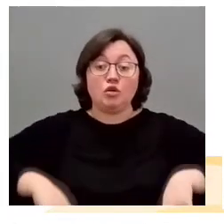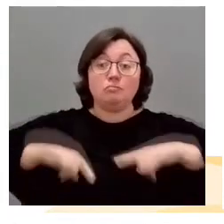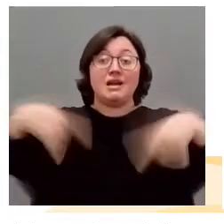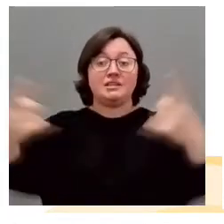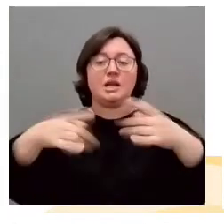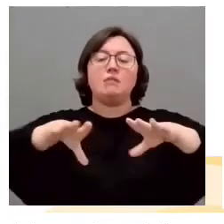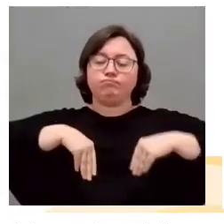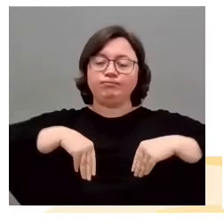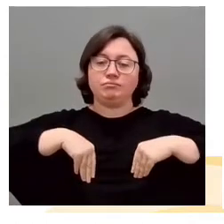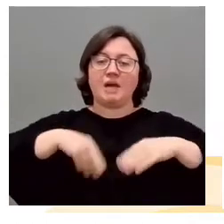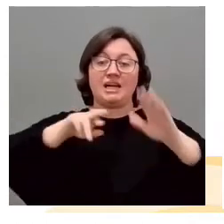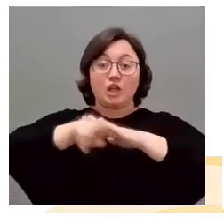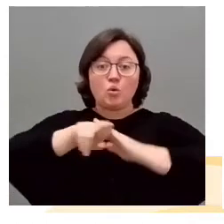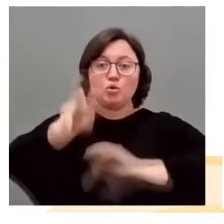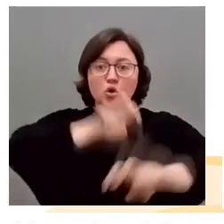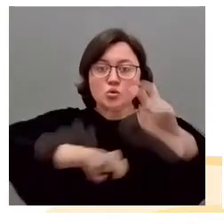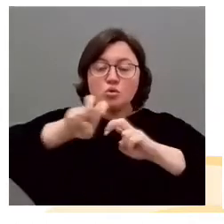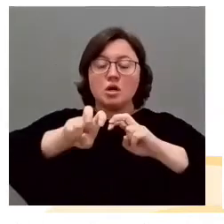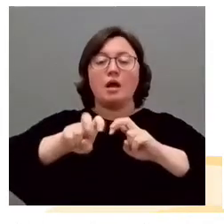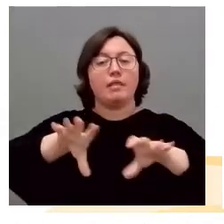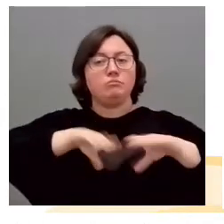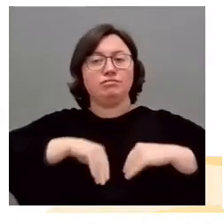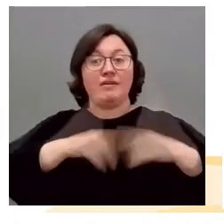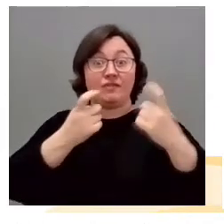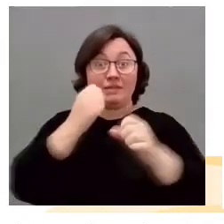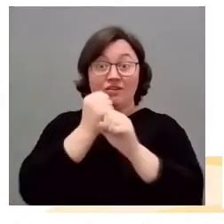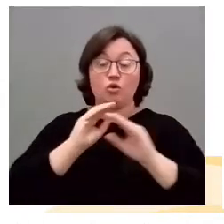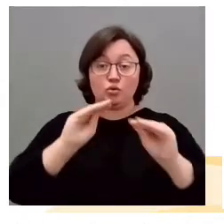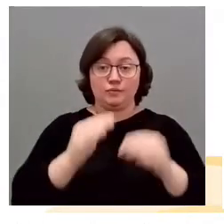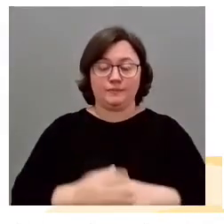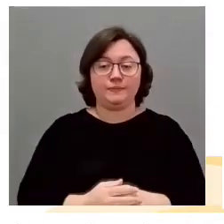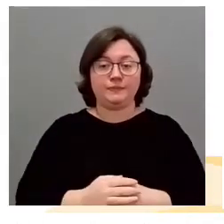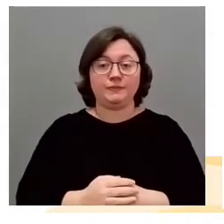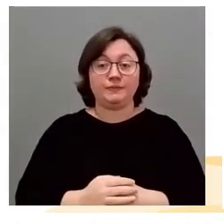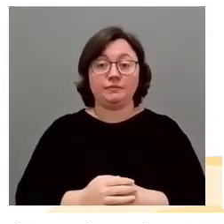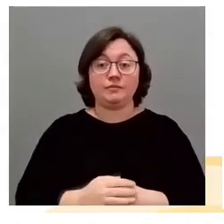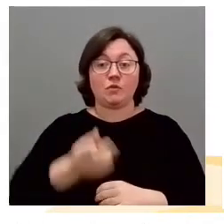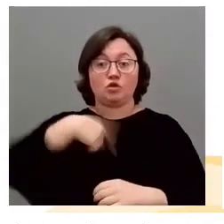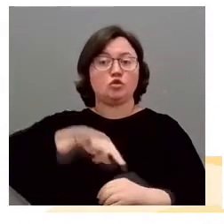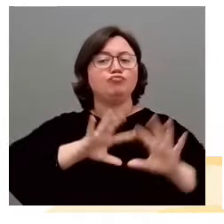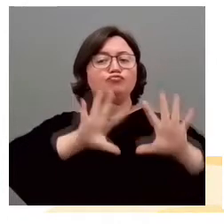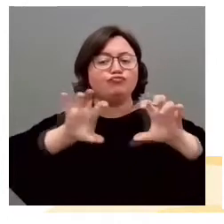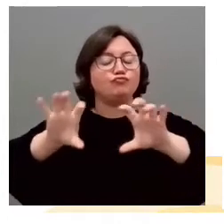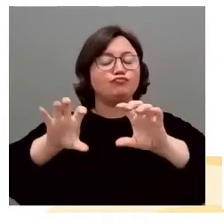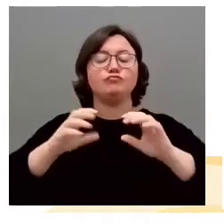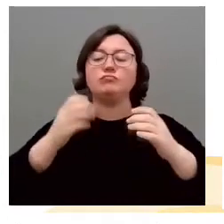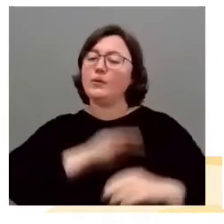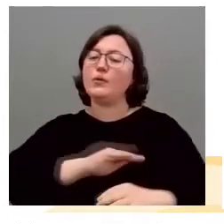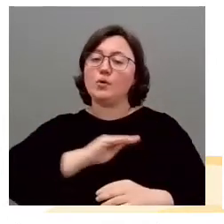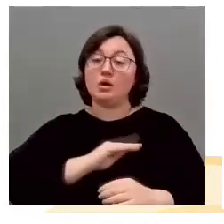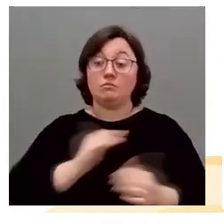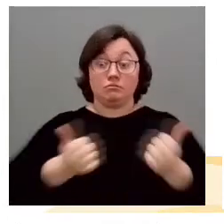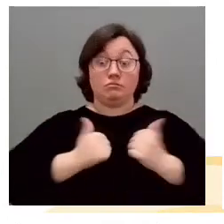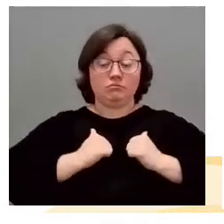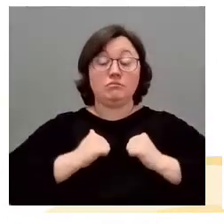a recursos y equipamiento necesarios en su labor. Hemos aprendido mucho. La principal lección es